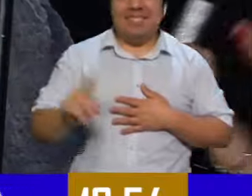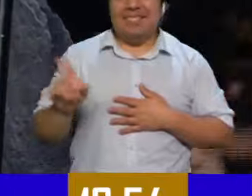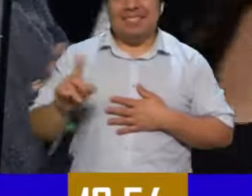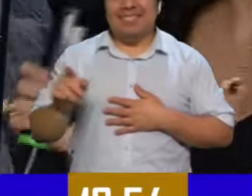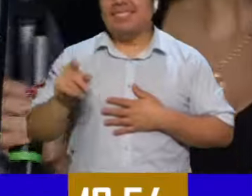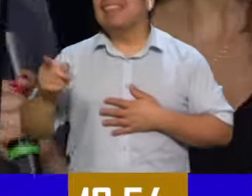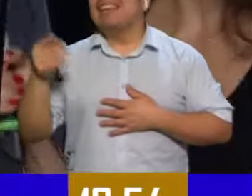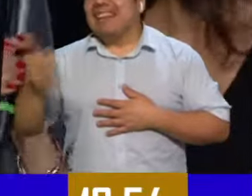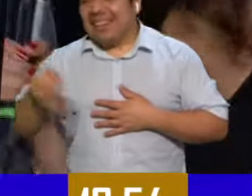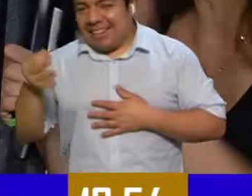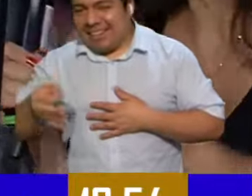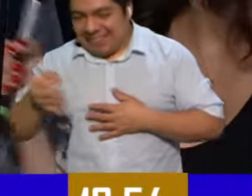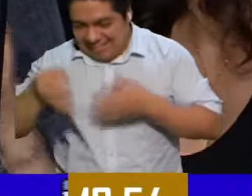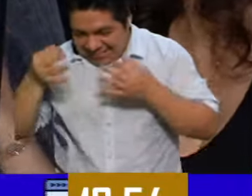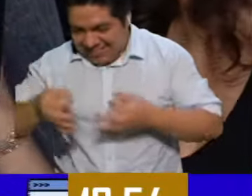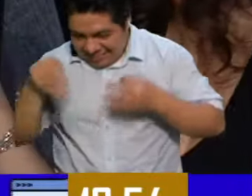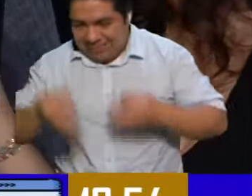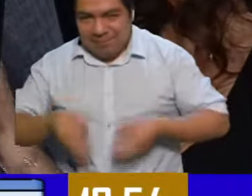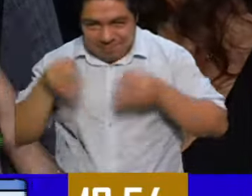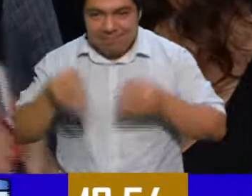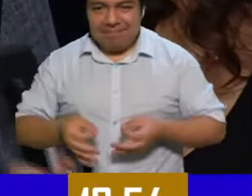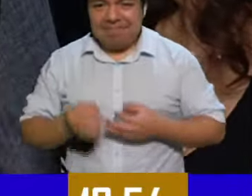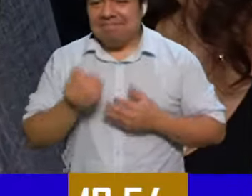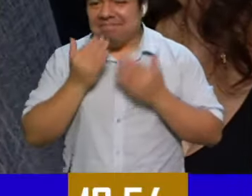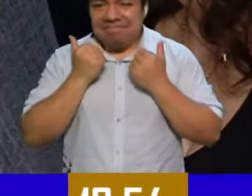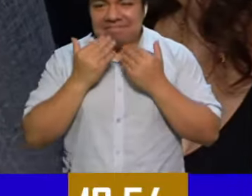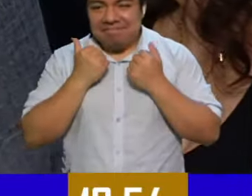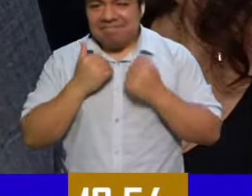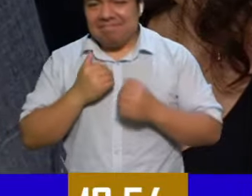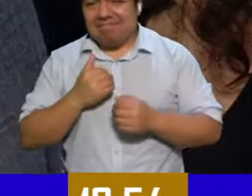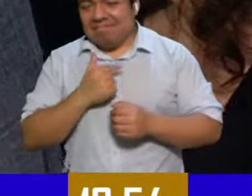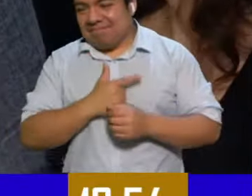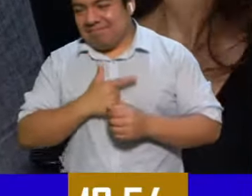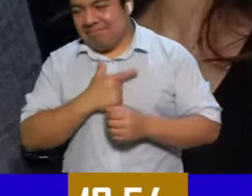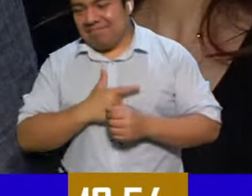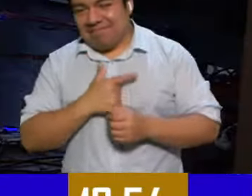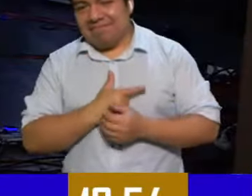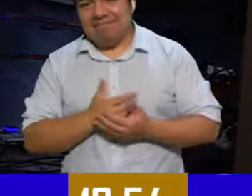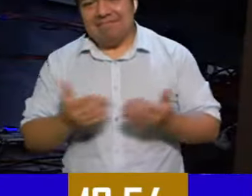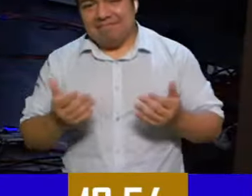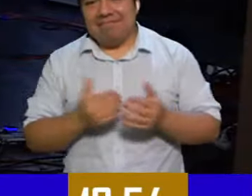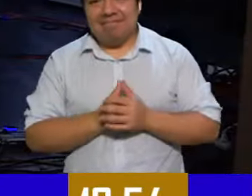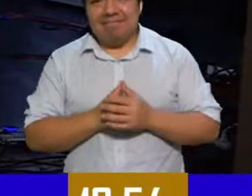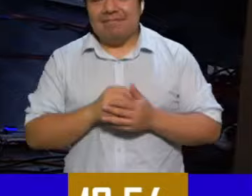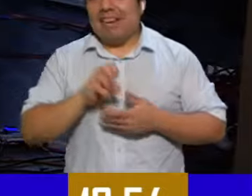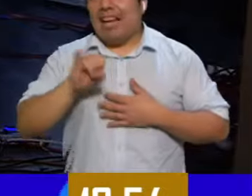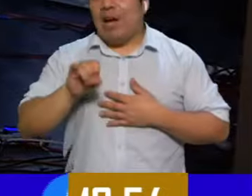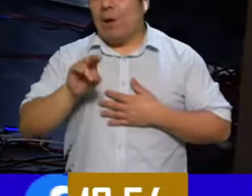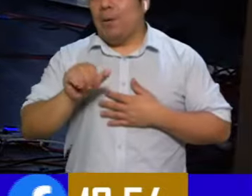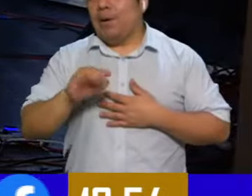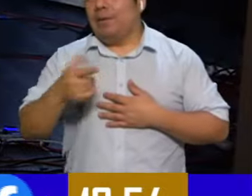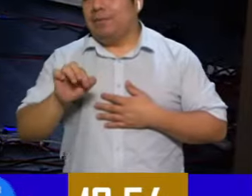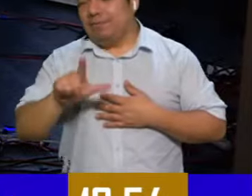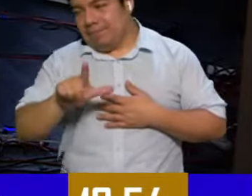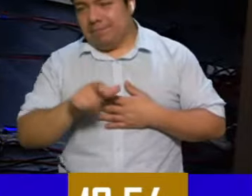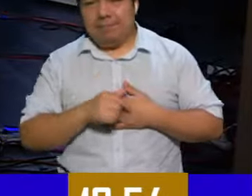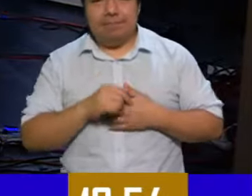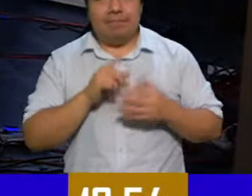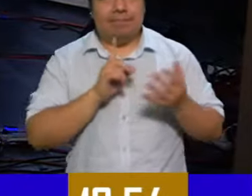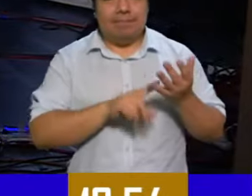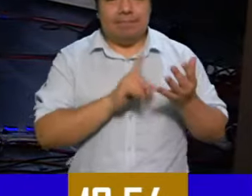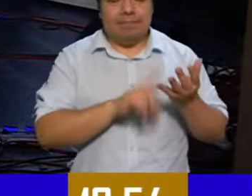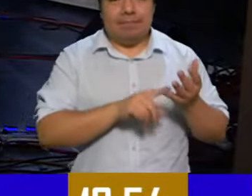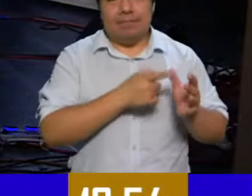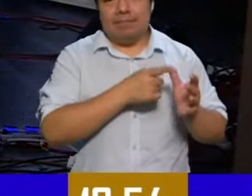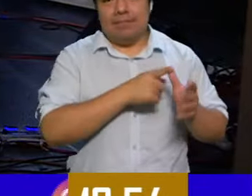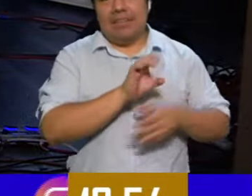No, échate el culposo de adeveras. Culposo de adeveras. No tengo culposo porque me gustan. Eso le gusta a todo. Y acá, pues ya. Los Cardenales de... Los